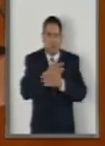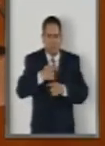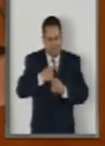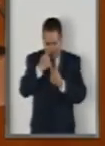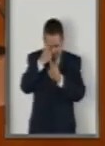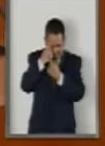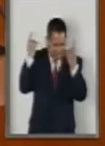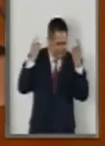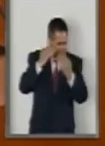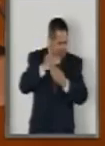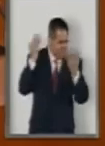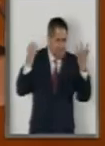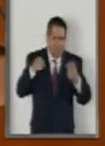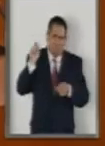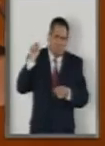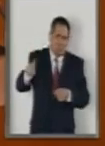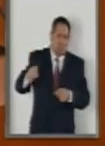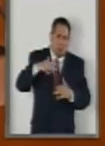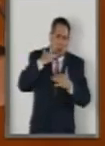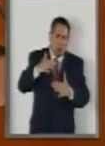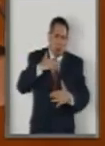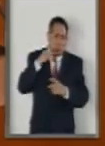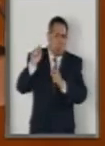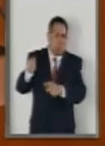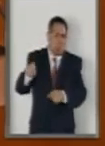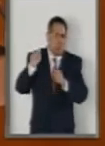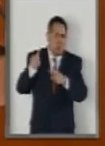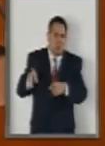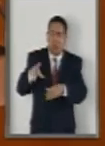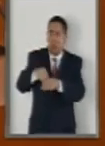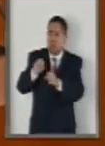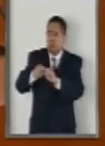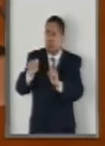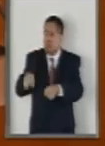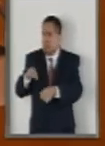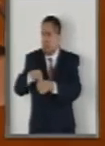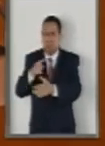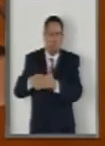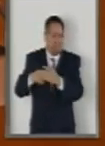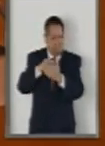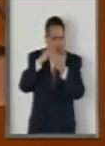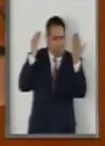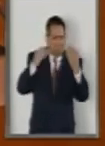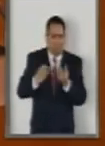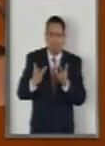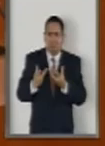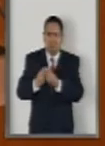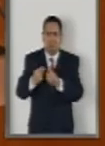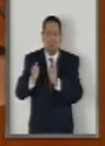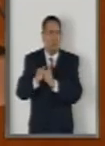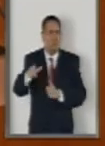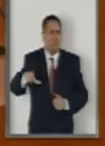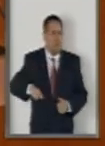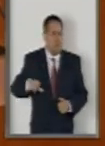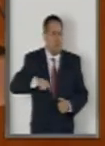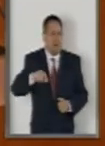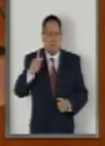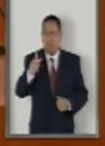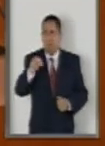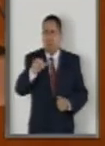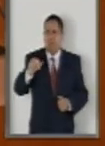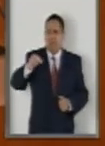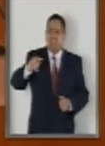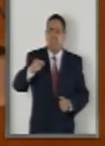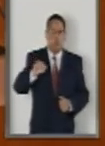la fatiga contra la corrupción convertida en sistema, vinculado al gobierno de Peña Nieto, al que